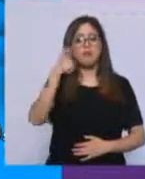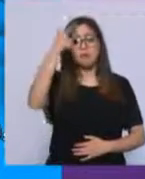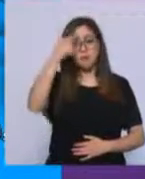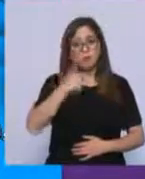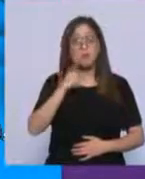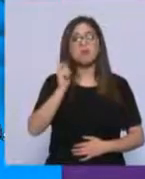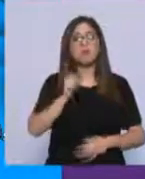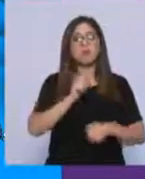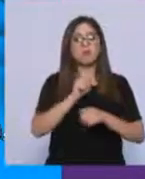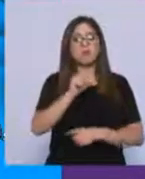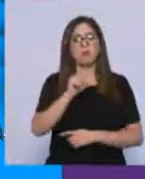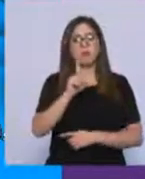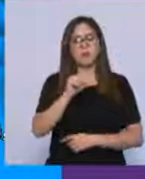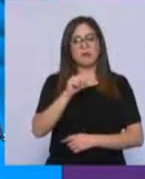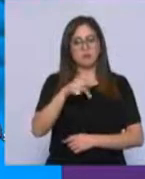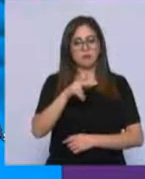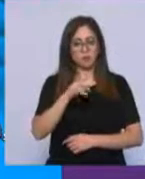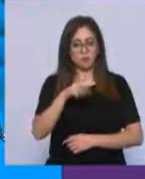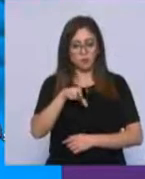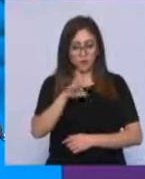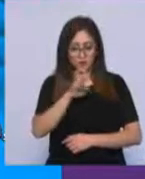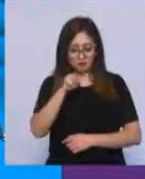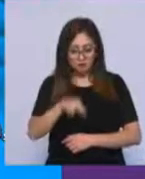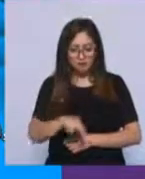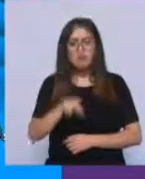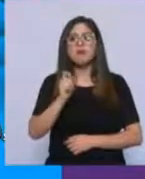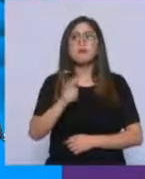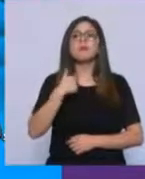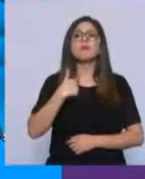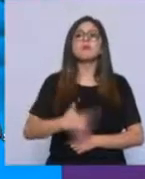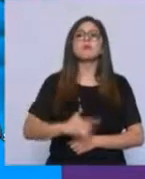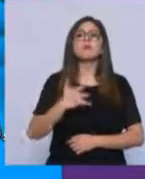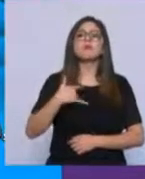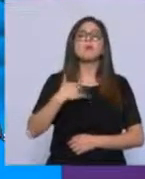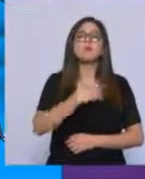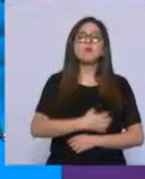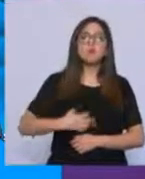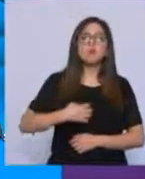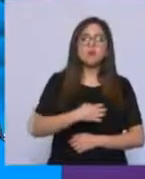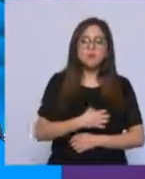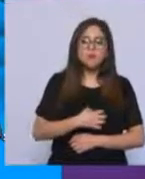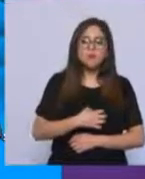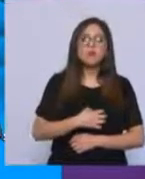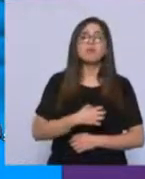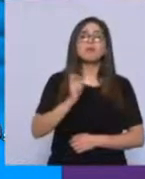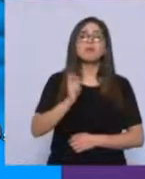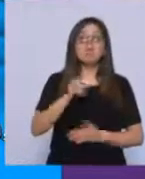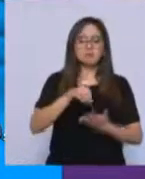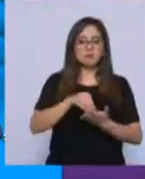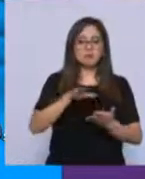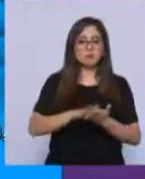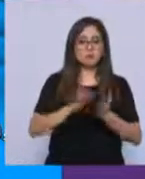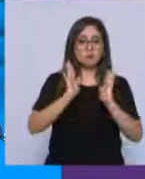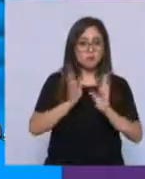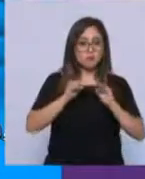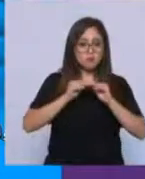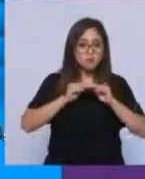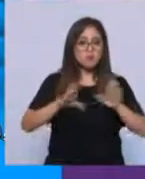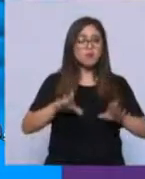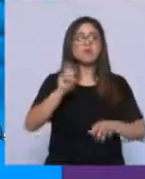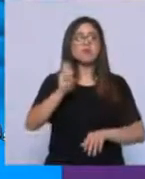soy Casey Brown de Drag Queen. Y el día de hoy me llena de gusto saber que por decreto oficial se presentarán